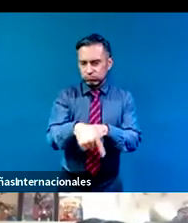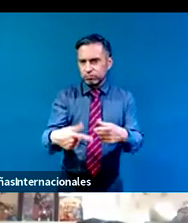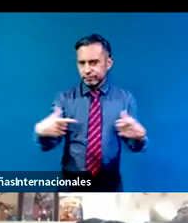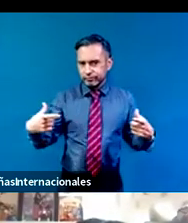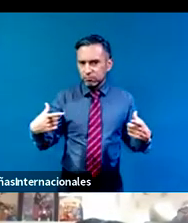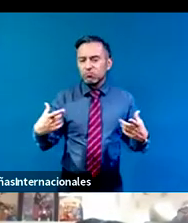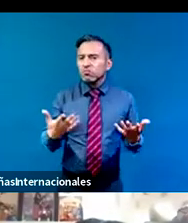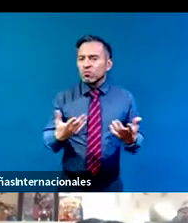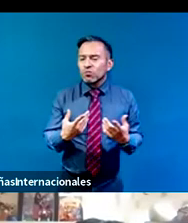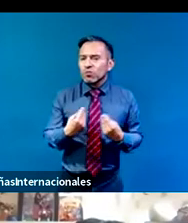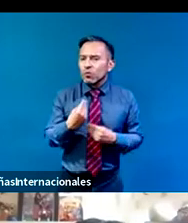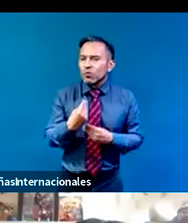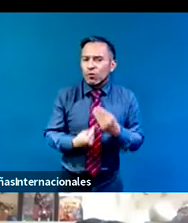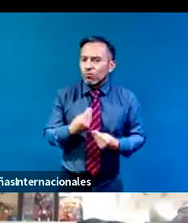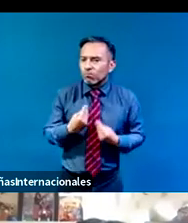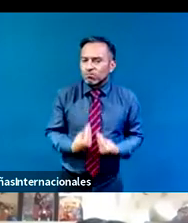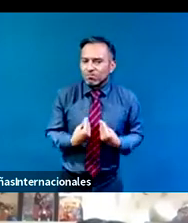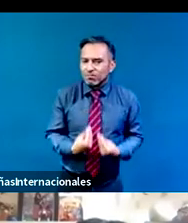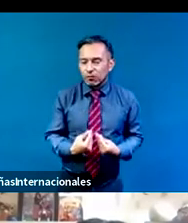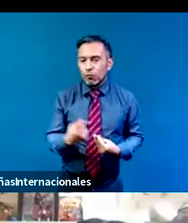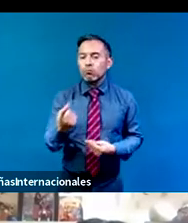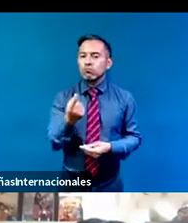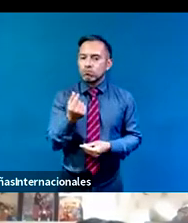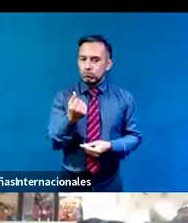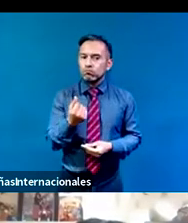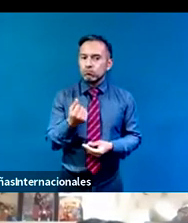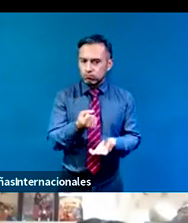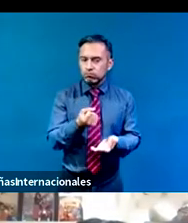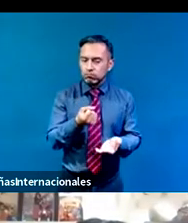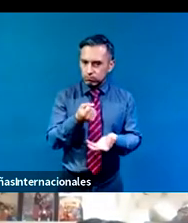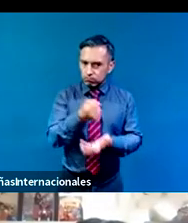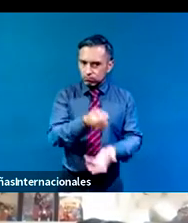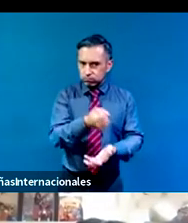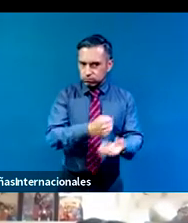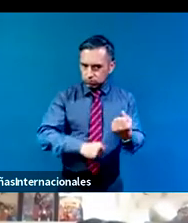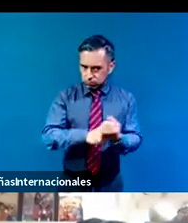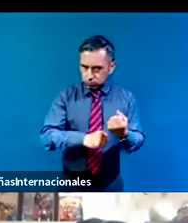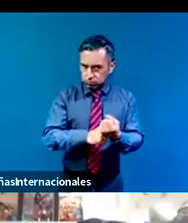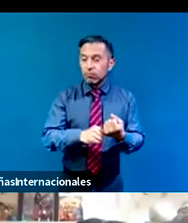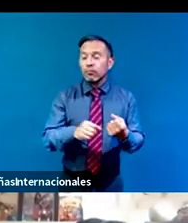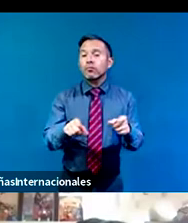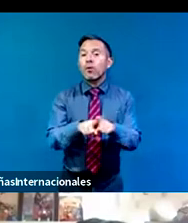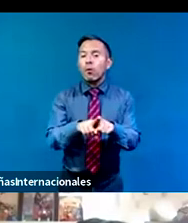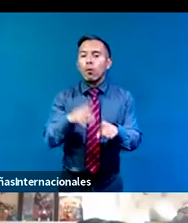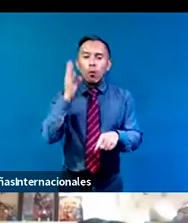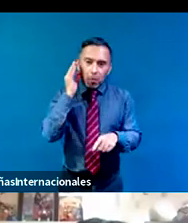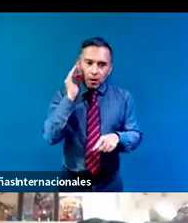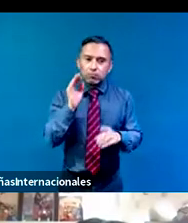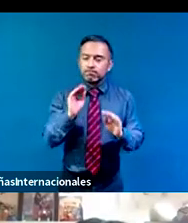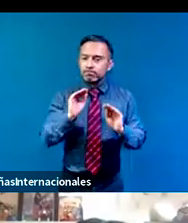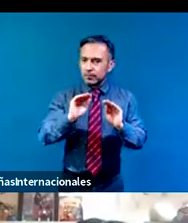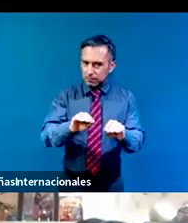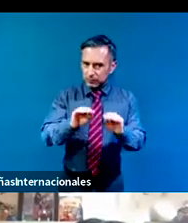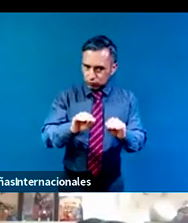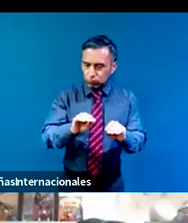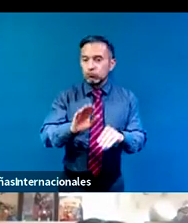de el financiamiento y la capacitación para las mujeres que están buscando crecer